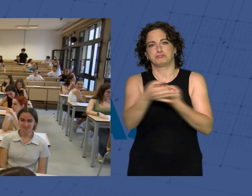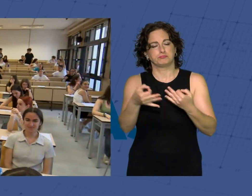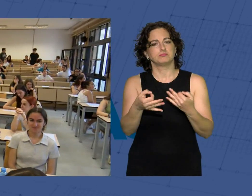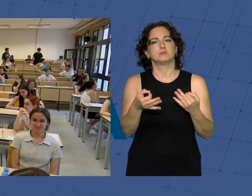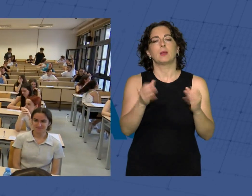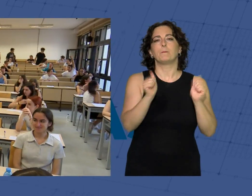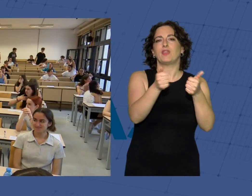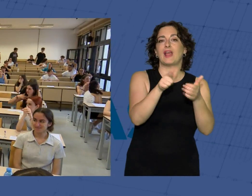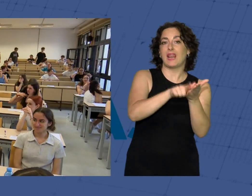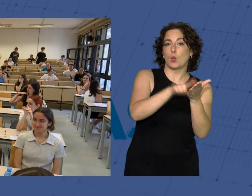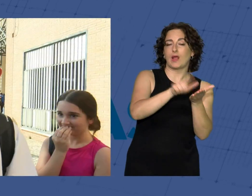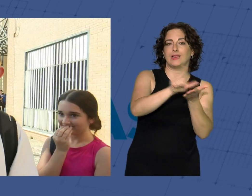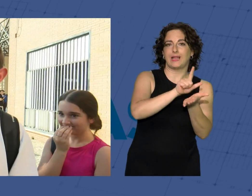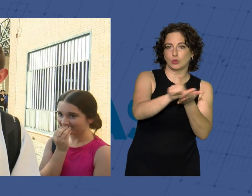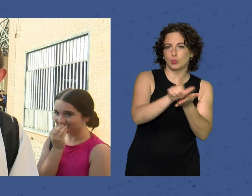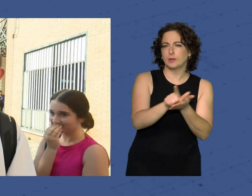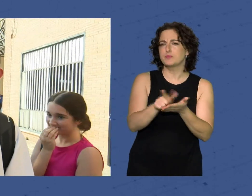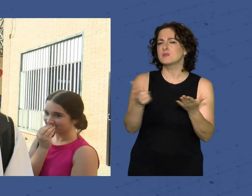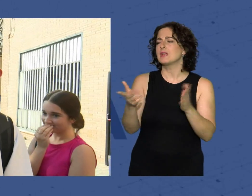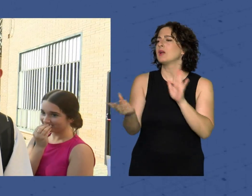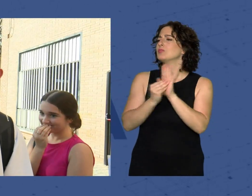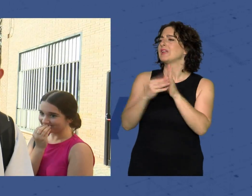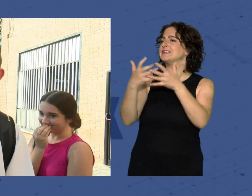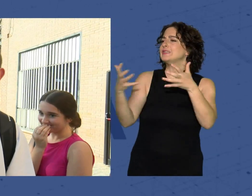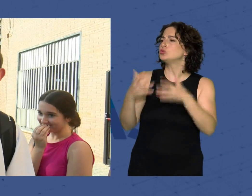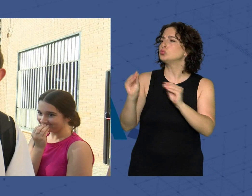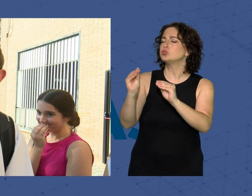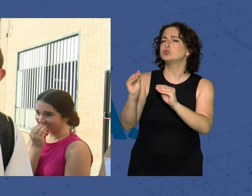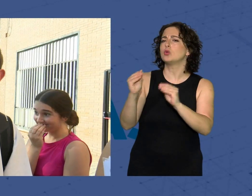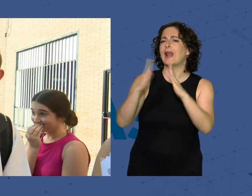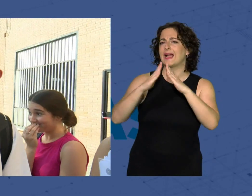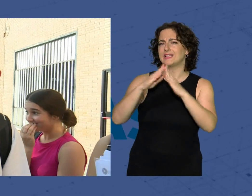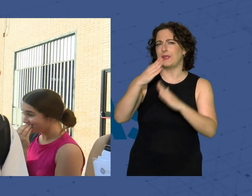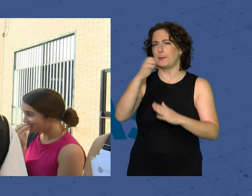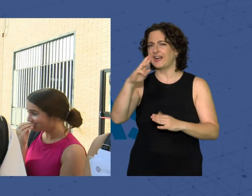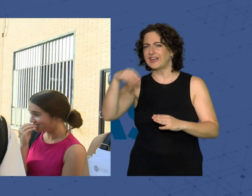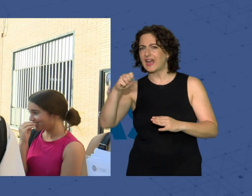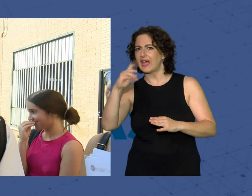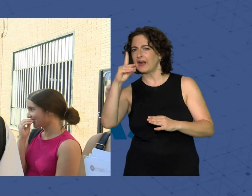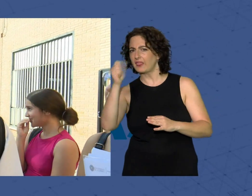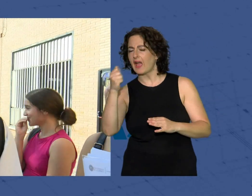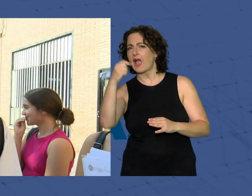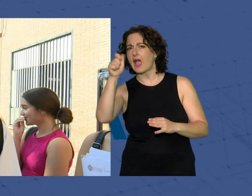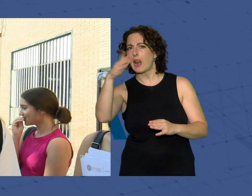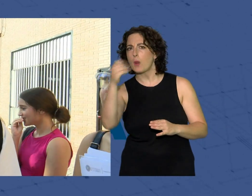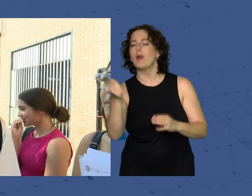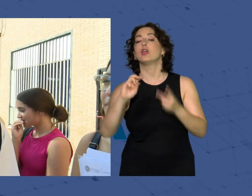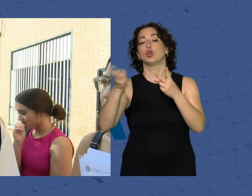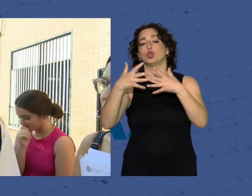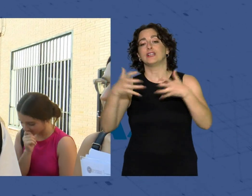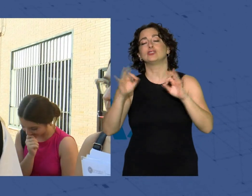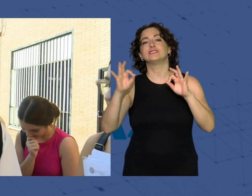Comenzaban con lengua y literatura. Me ha caído un texto de la Casa Bernarda Alba y un texto sobre la brecha social